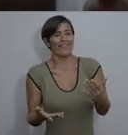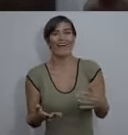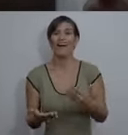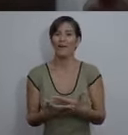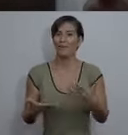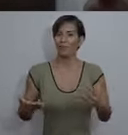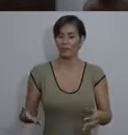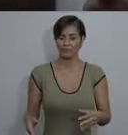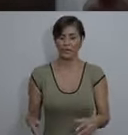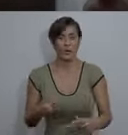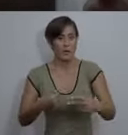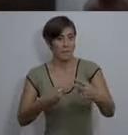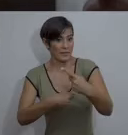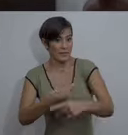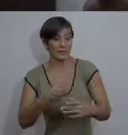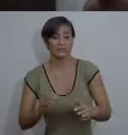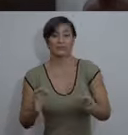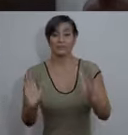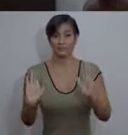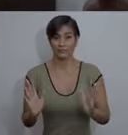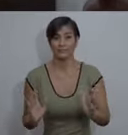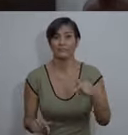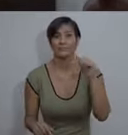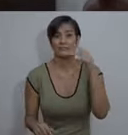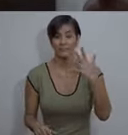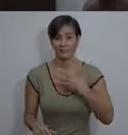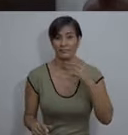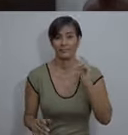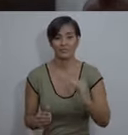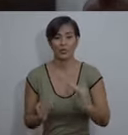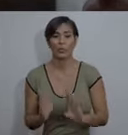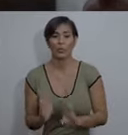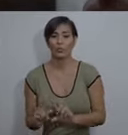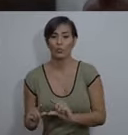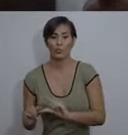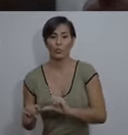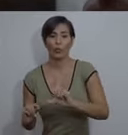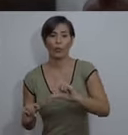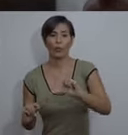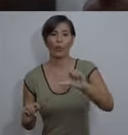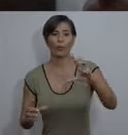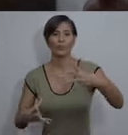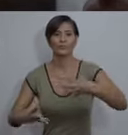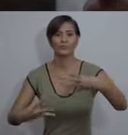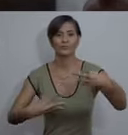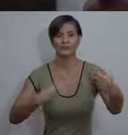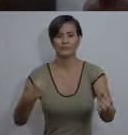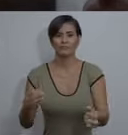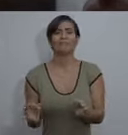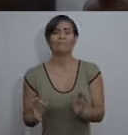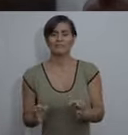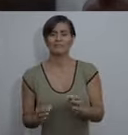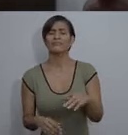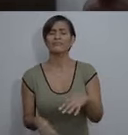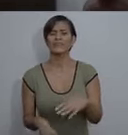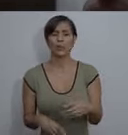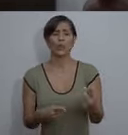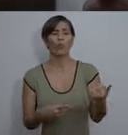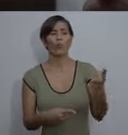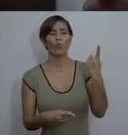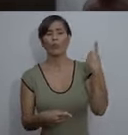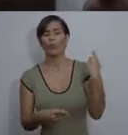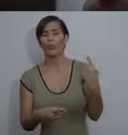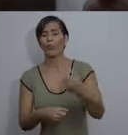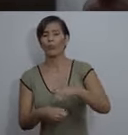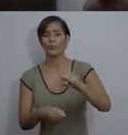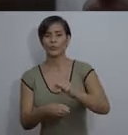pero el riesgo persiste y es posible todavía un crecimiento explosivo de los contagios en efecto en las últimas